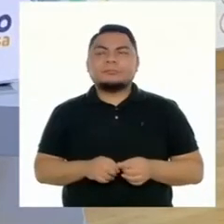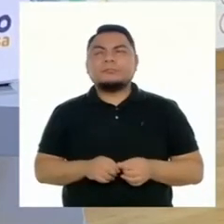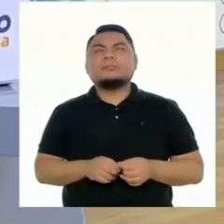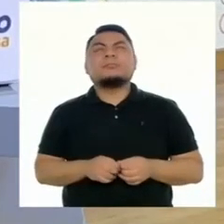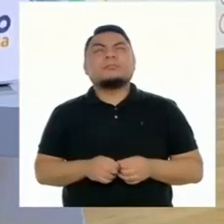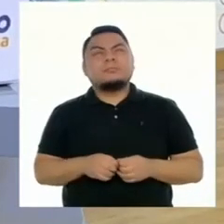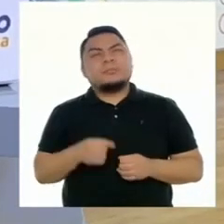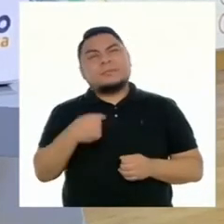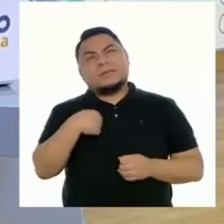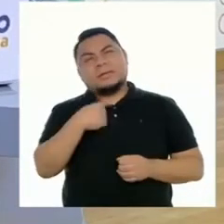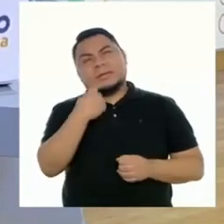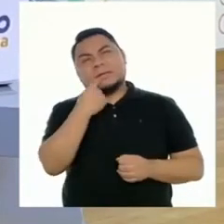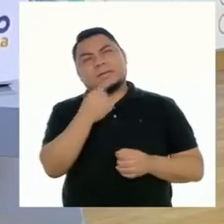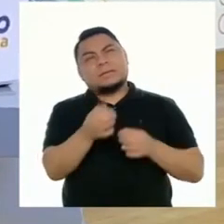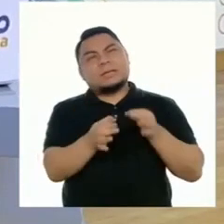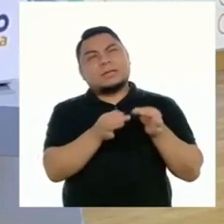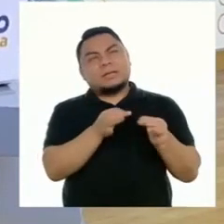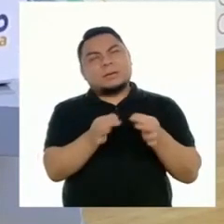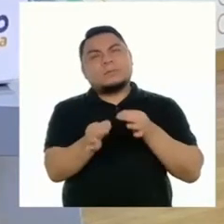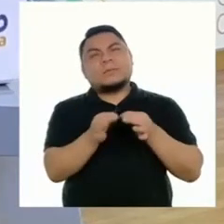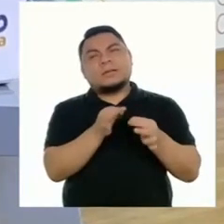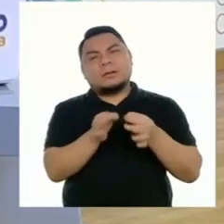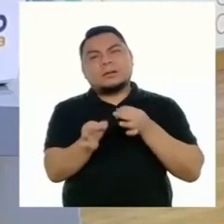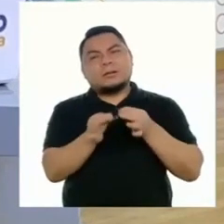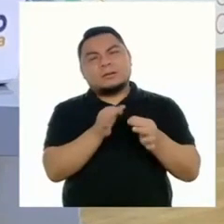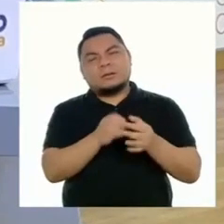Argumentar.